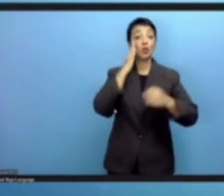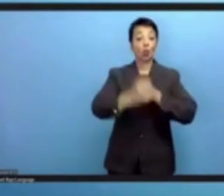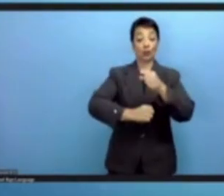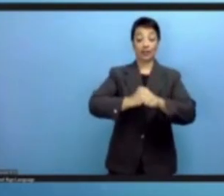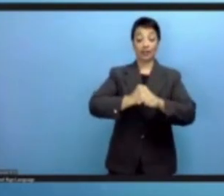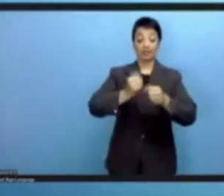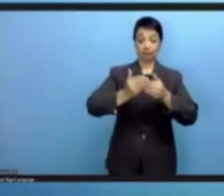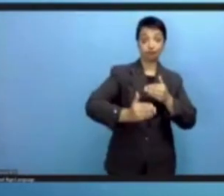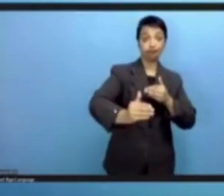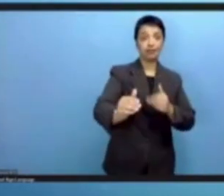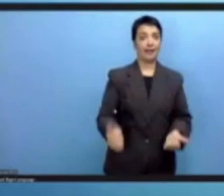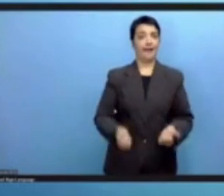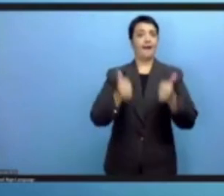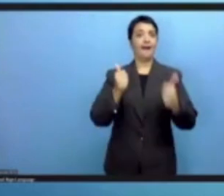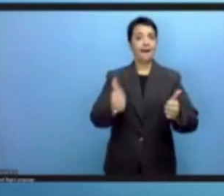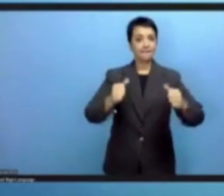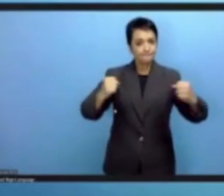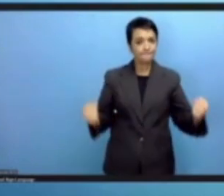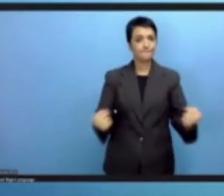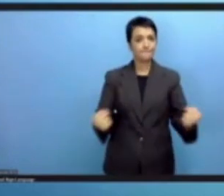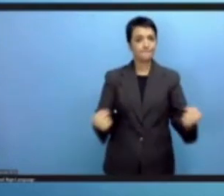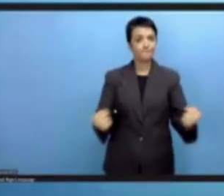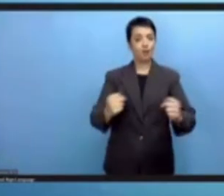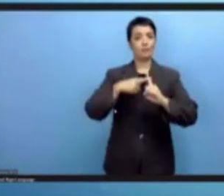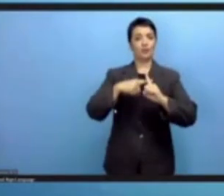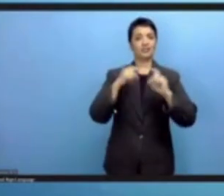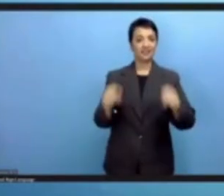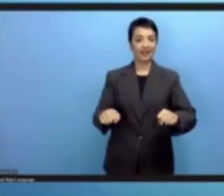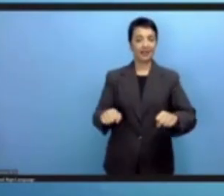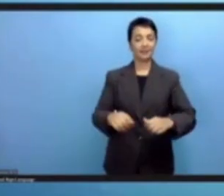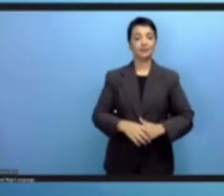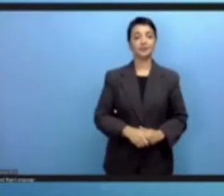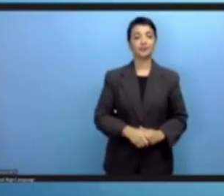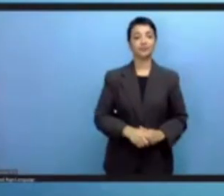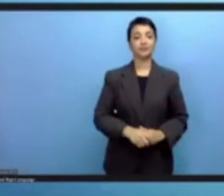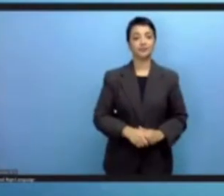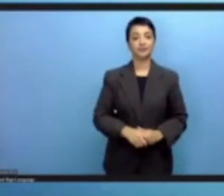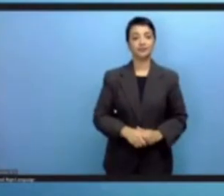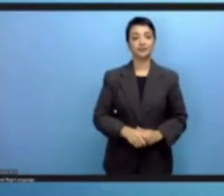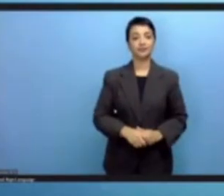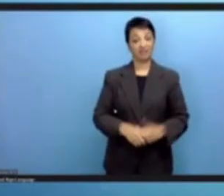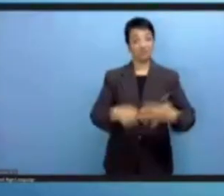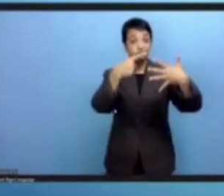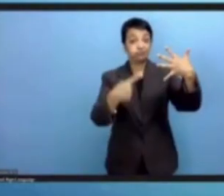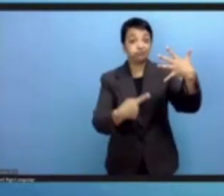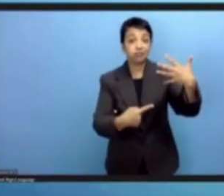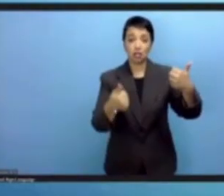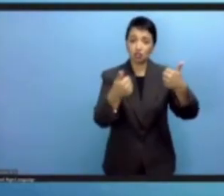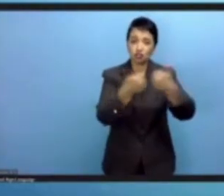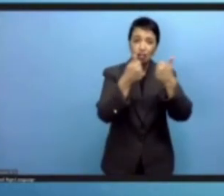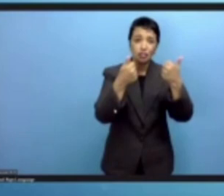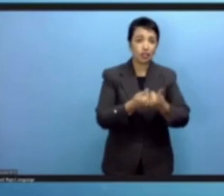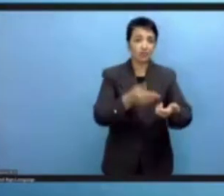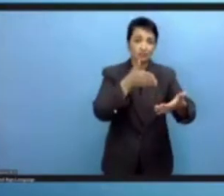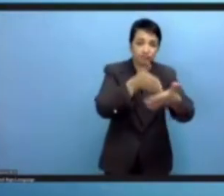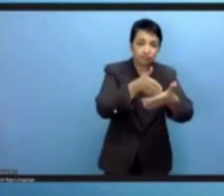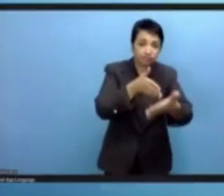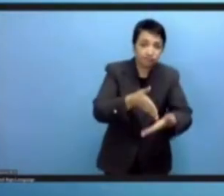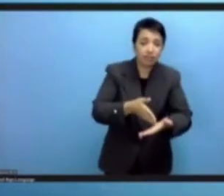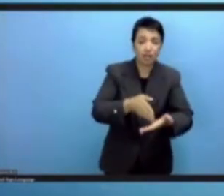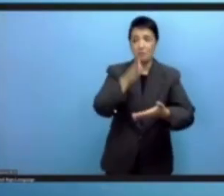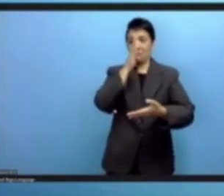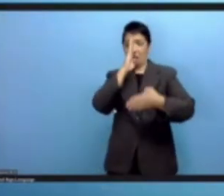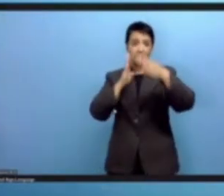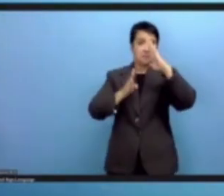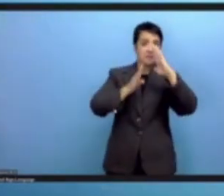cumpla sus objetivos en los próximos años hay muchos desafíos los oradores anteriores